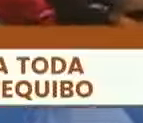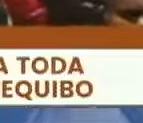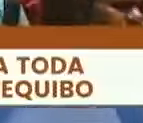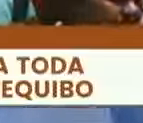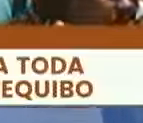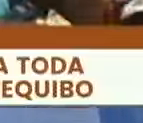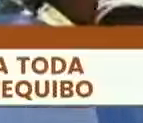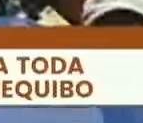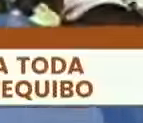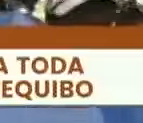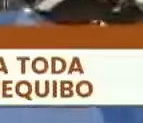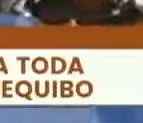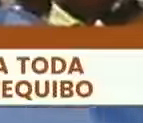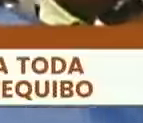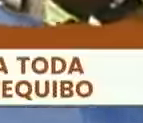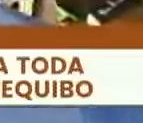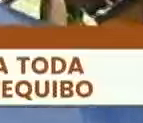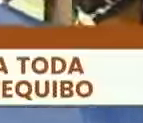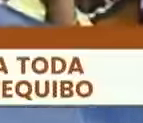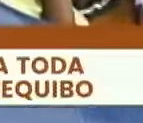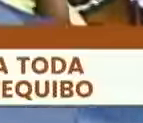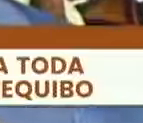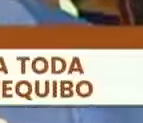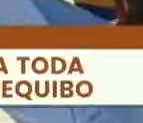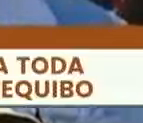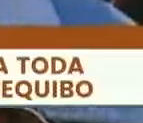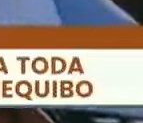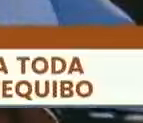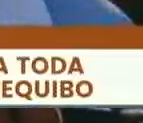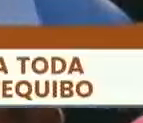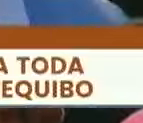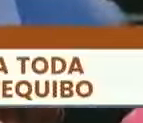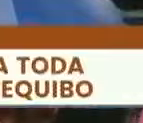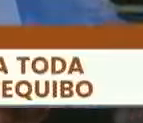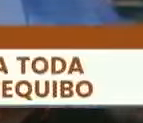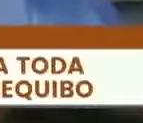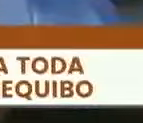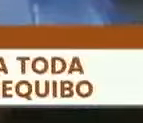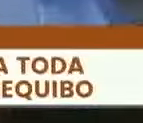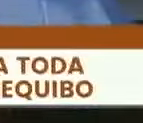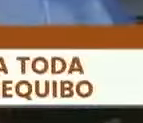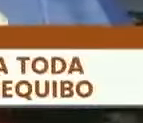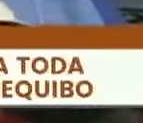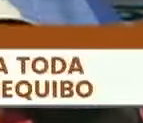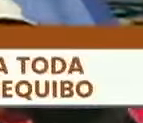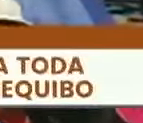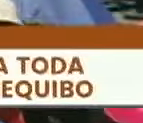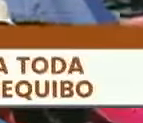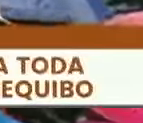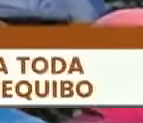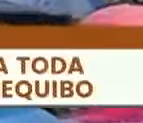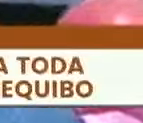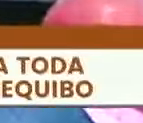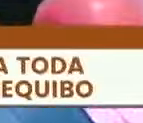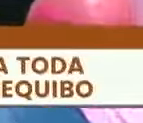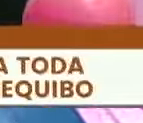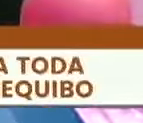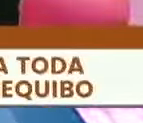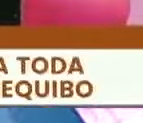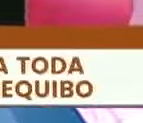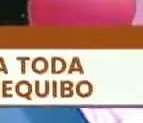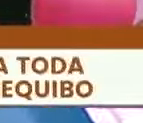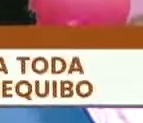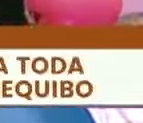Pero esta expresión la llevamos cada quien en nuestro corazón, en el alma. Y por eso, como expresión de la